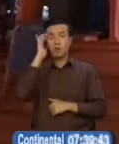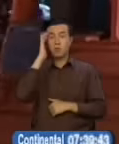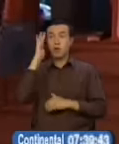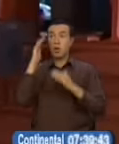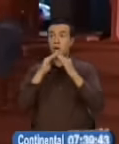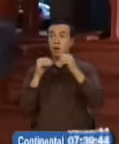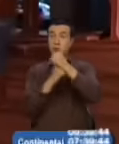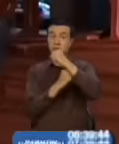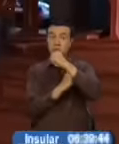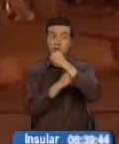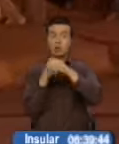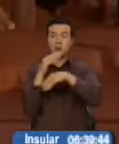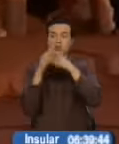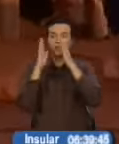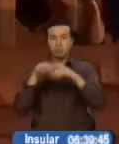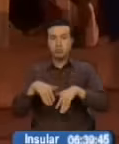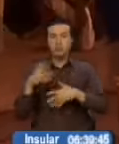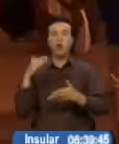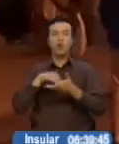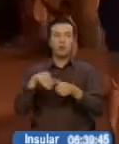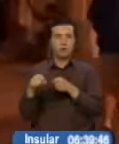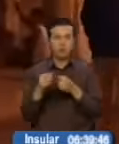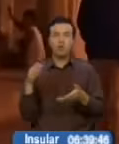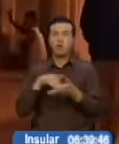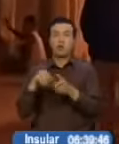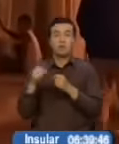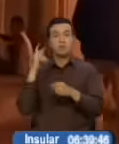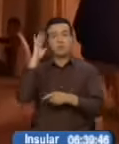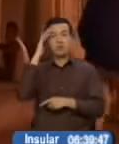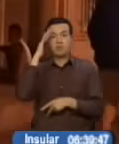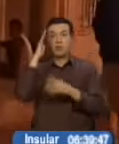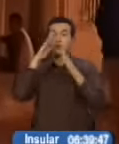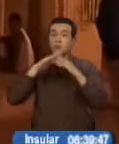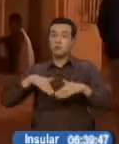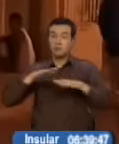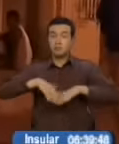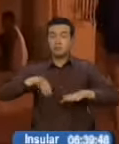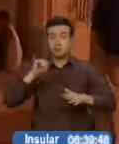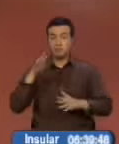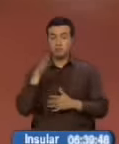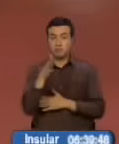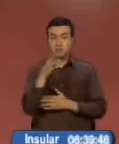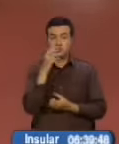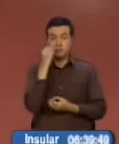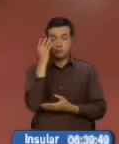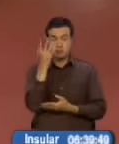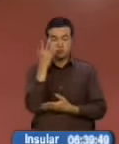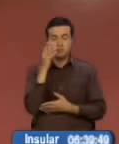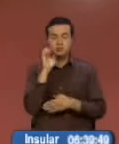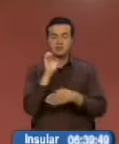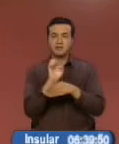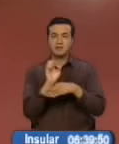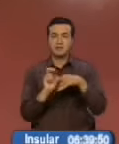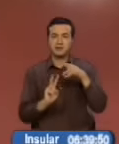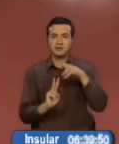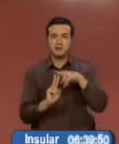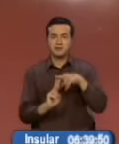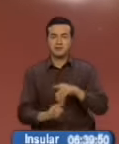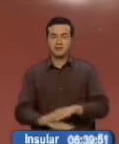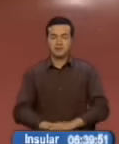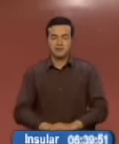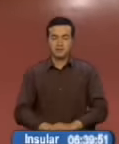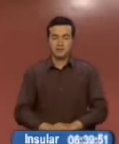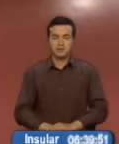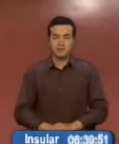que aún están en pie colapsen con las réplicas que siguen ocurriendo. En Jaramijó, provincia de Manabí, con imágenes de Ángela Guaguiña y David Santillán,